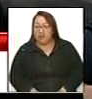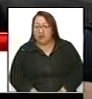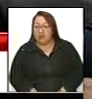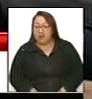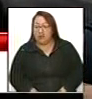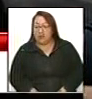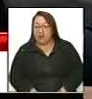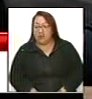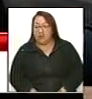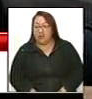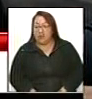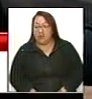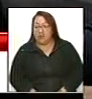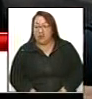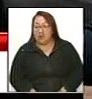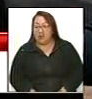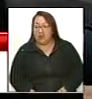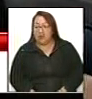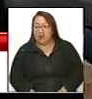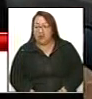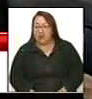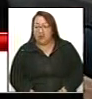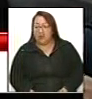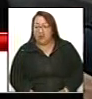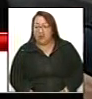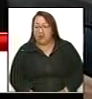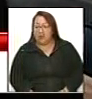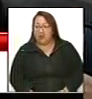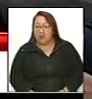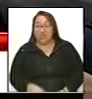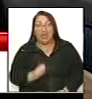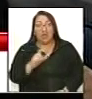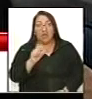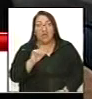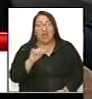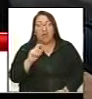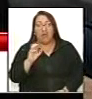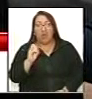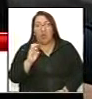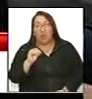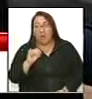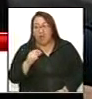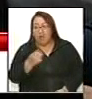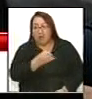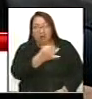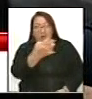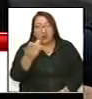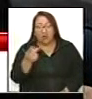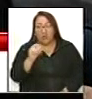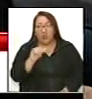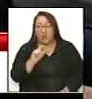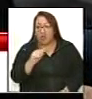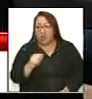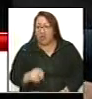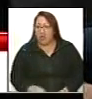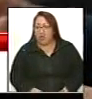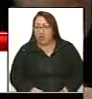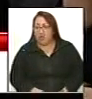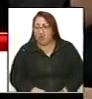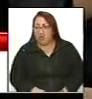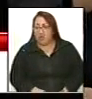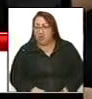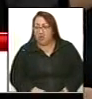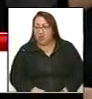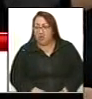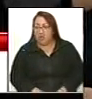de la nueva ola, ¿no? Luis Montañe, Hermes Daipen, Grupo 5, Homero, ¿no?, Juli Freón, Pedro